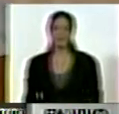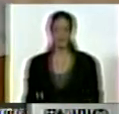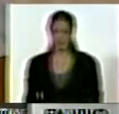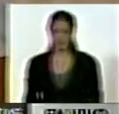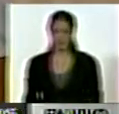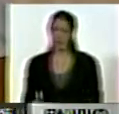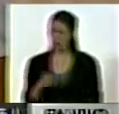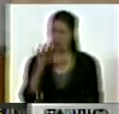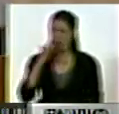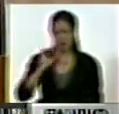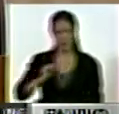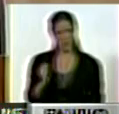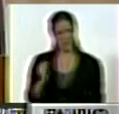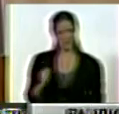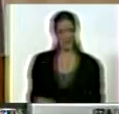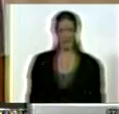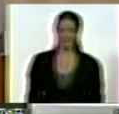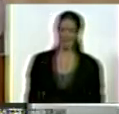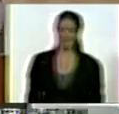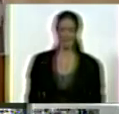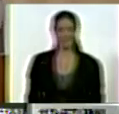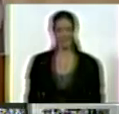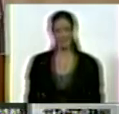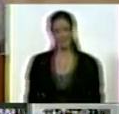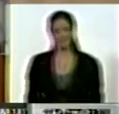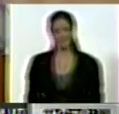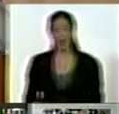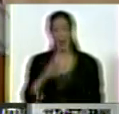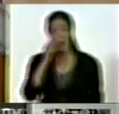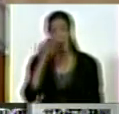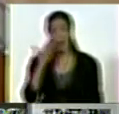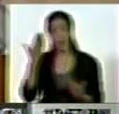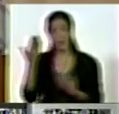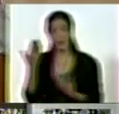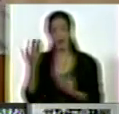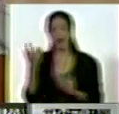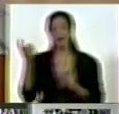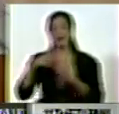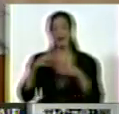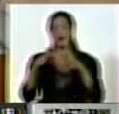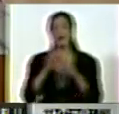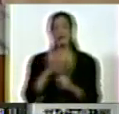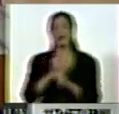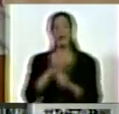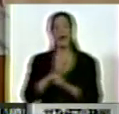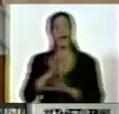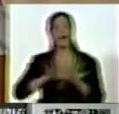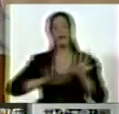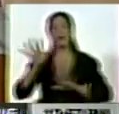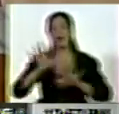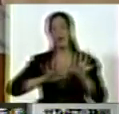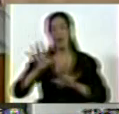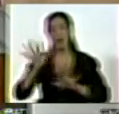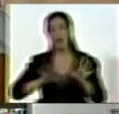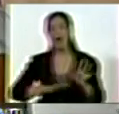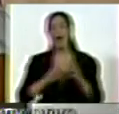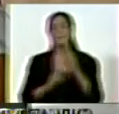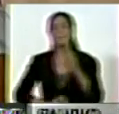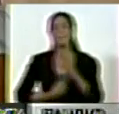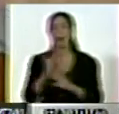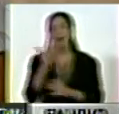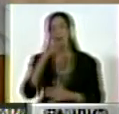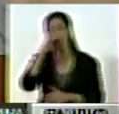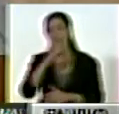¿Crees tú que eres policía? Misael López ingresó al servicio exterior en mayo del